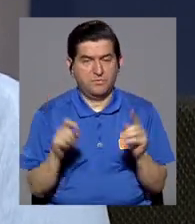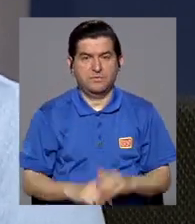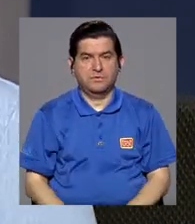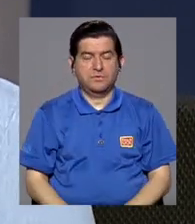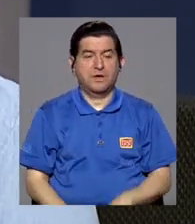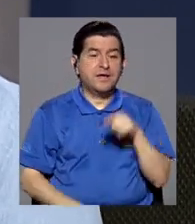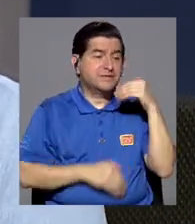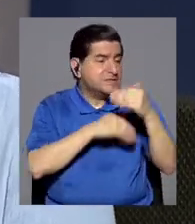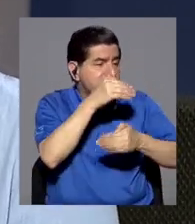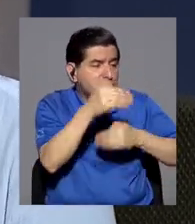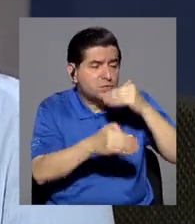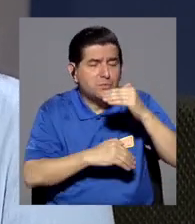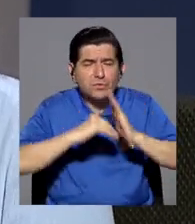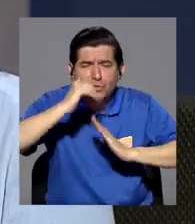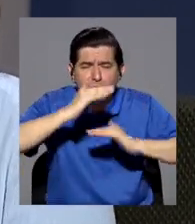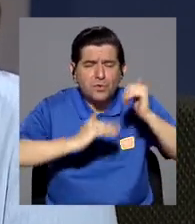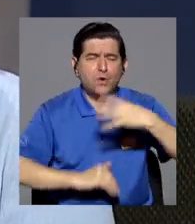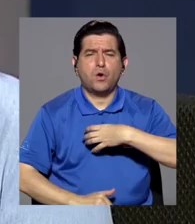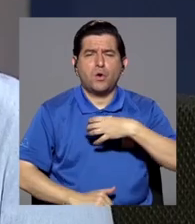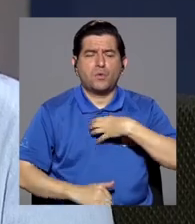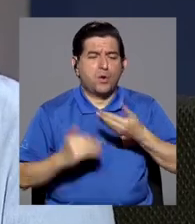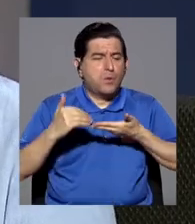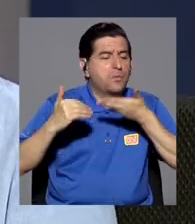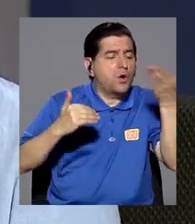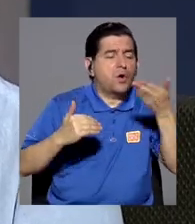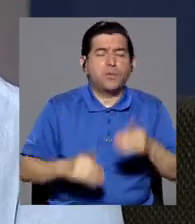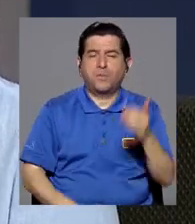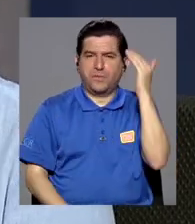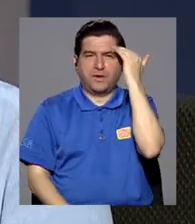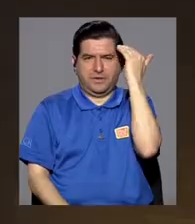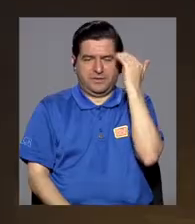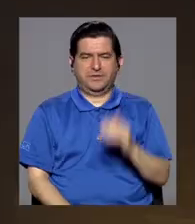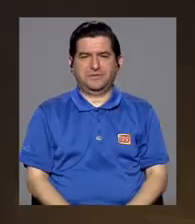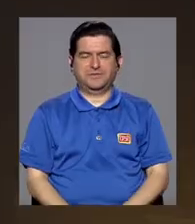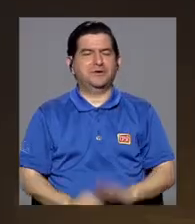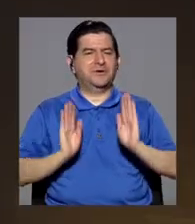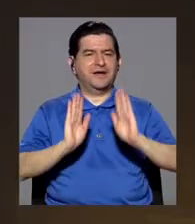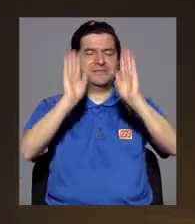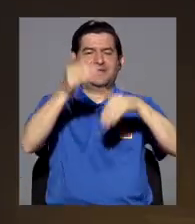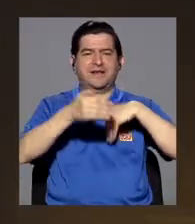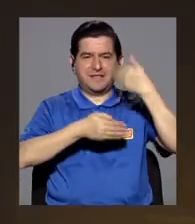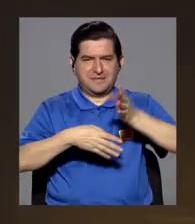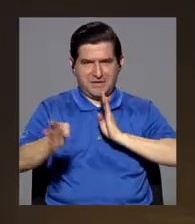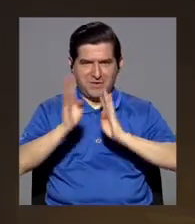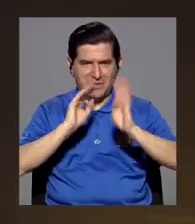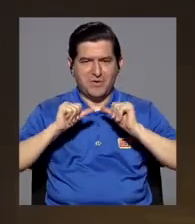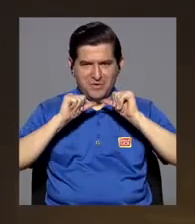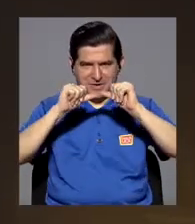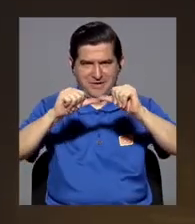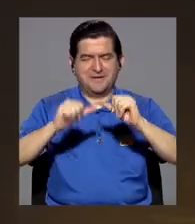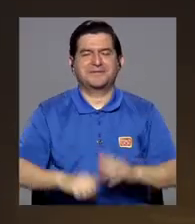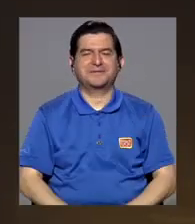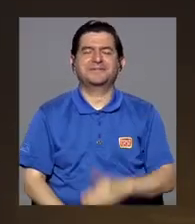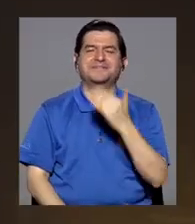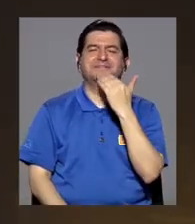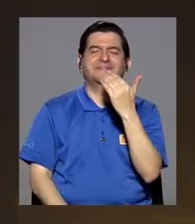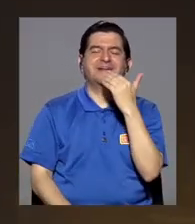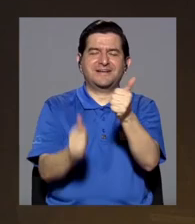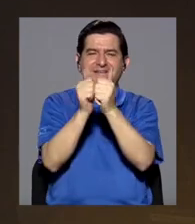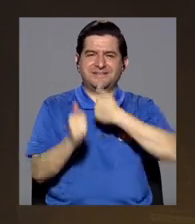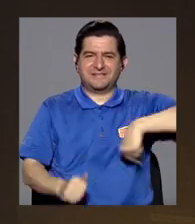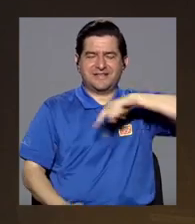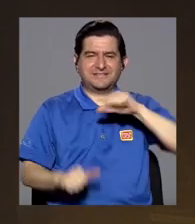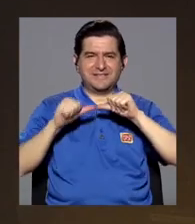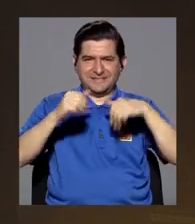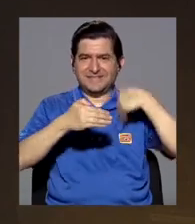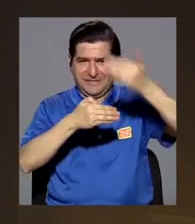está un proceso de construir su propio objeto de conocimiento para ellos esto podremos seguir hablando en el siguiente bloque parce pues muchas gracias